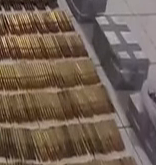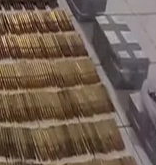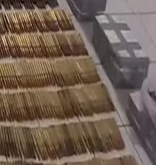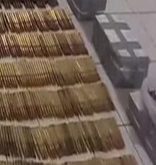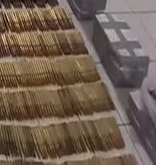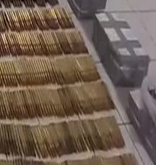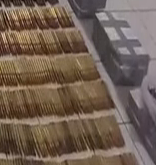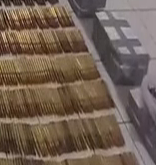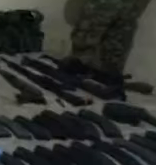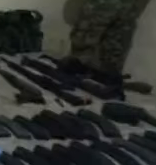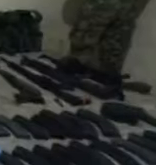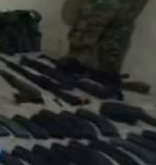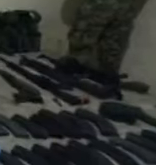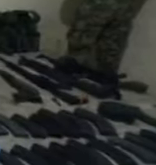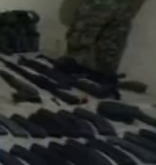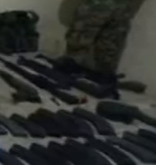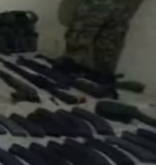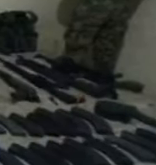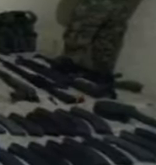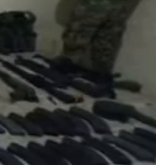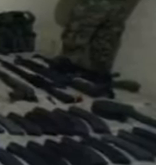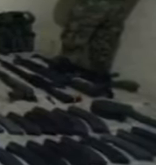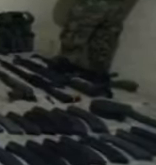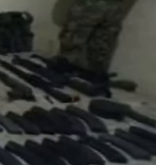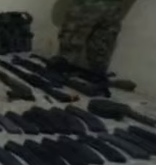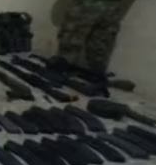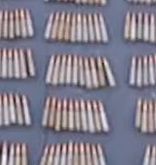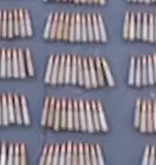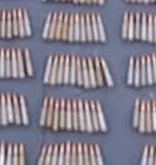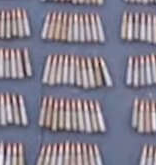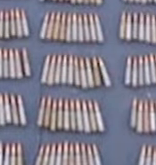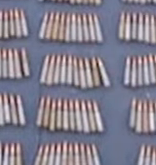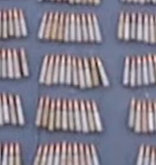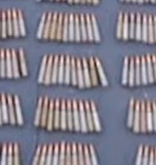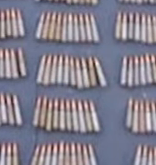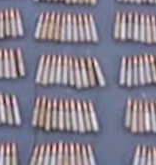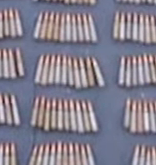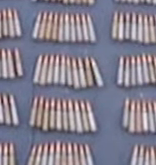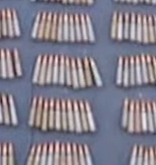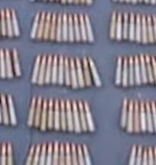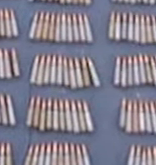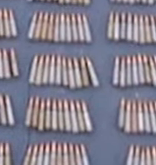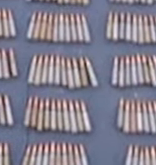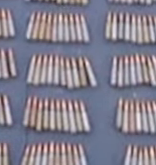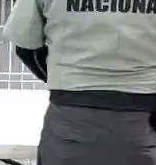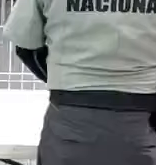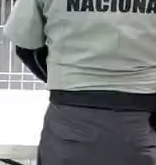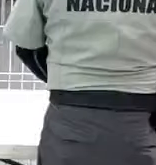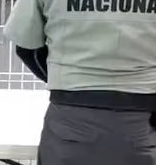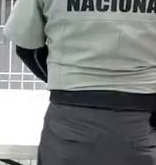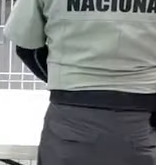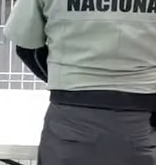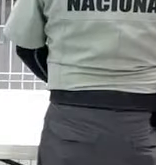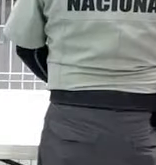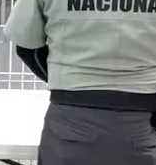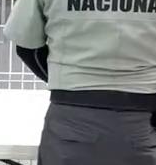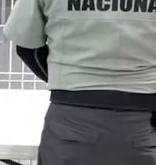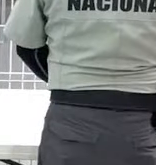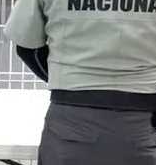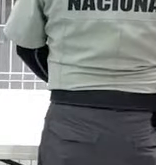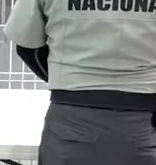cartuchos incautados en la presente administración, obteniéndose un incremento de 429%. Granadas. En